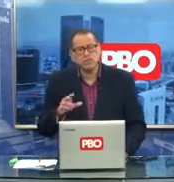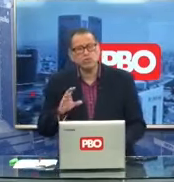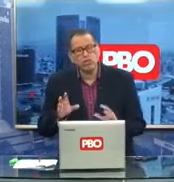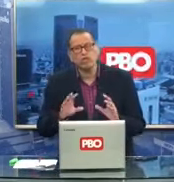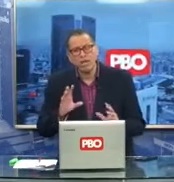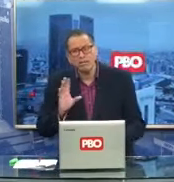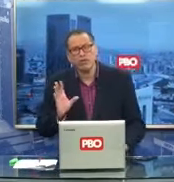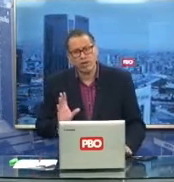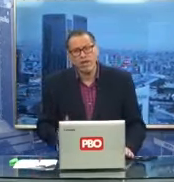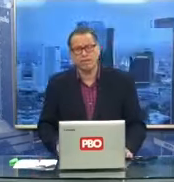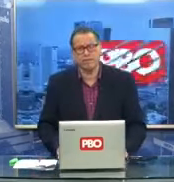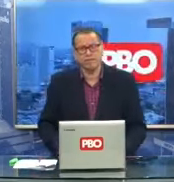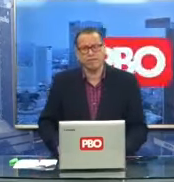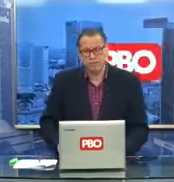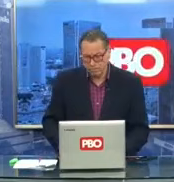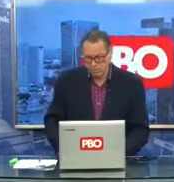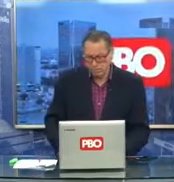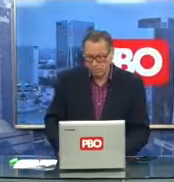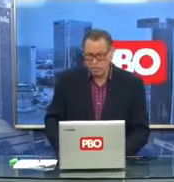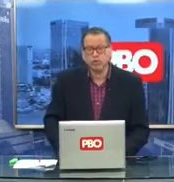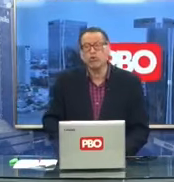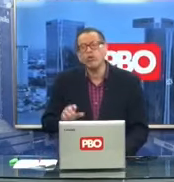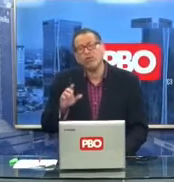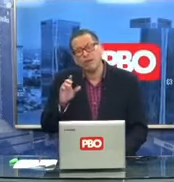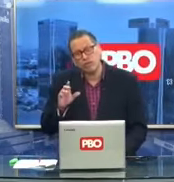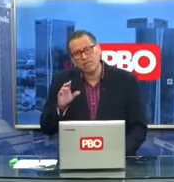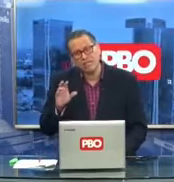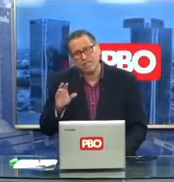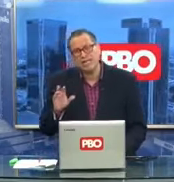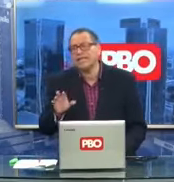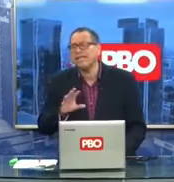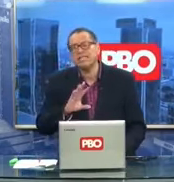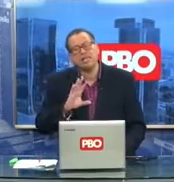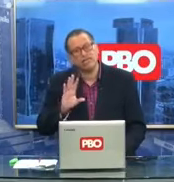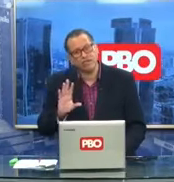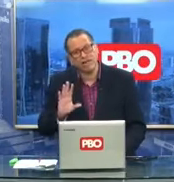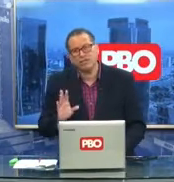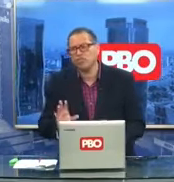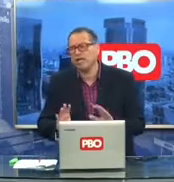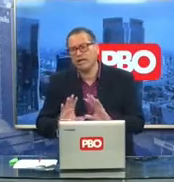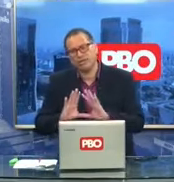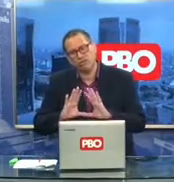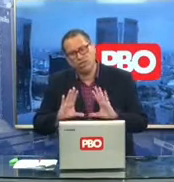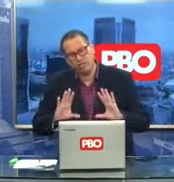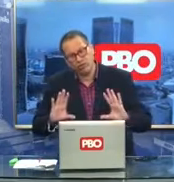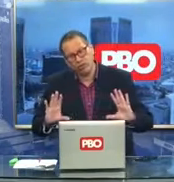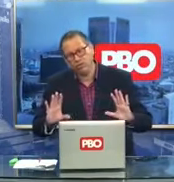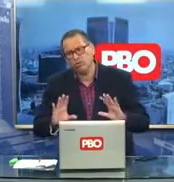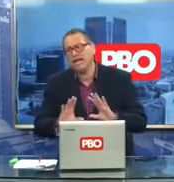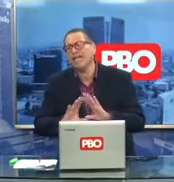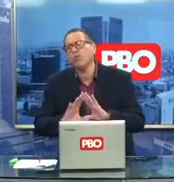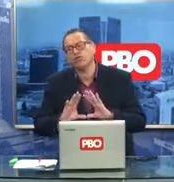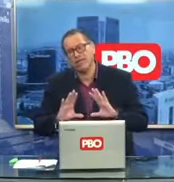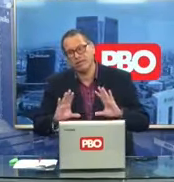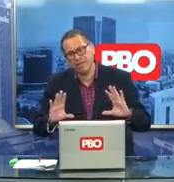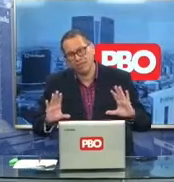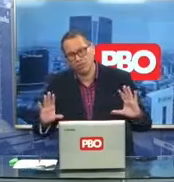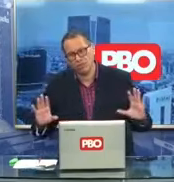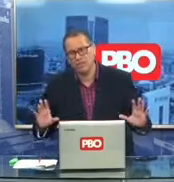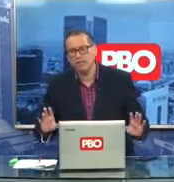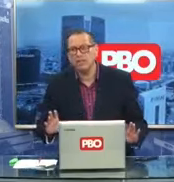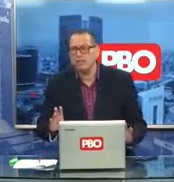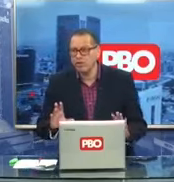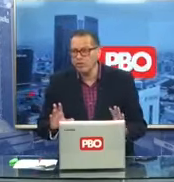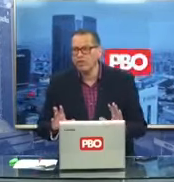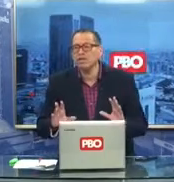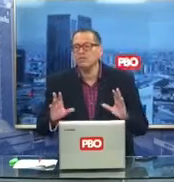hay... Judy lo sabe escoger, ¿no? Y tú, por favor, Tatianita, nada de chilenos acá, eso sí, ahí no. Nada de cuota, nada de